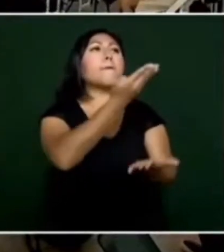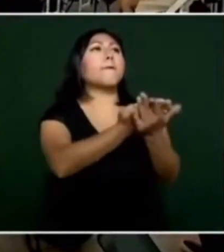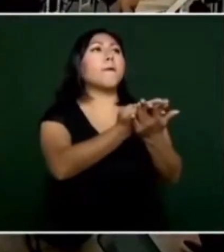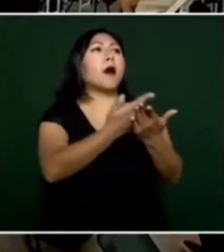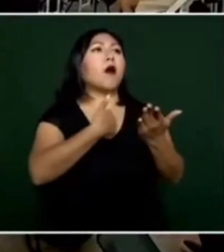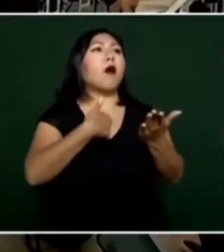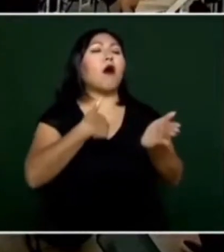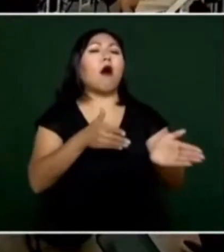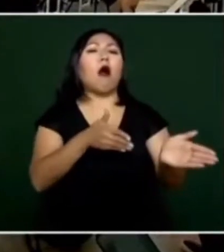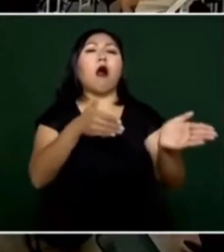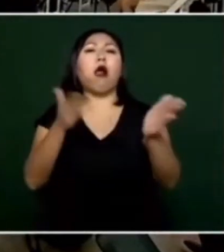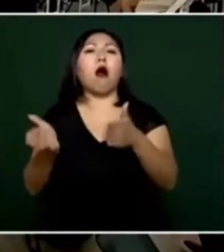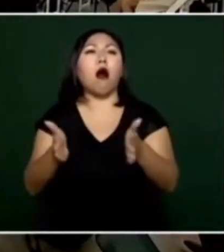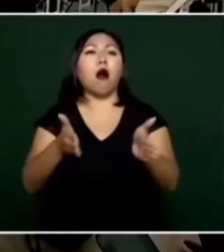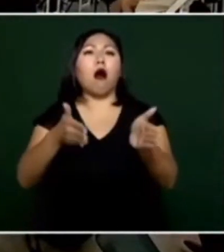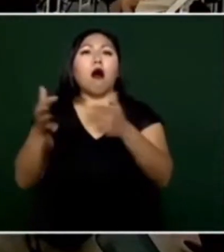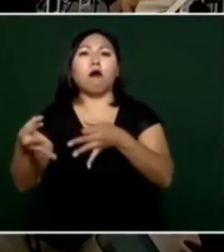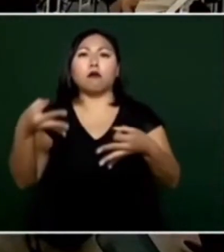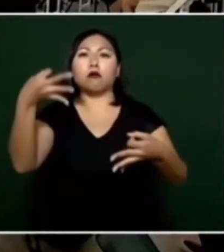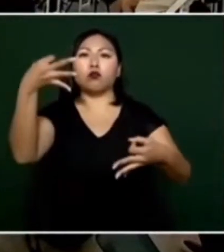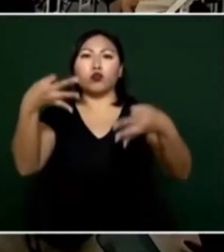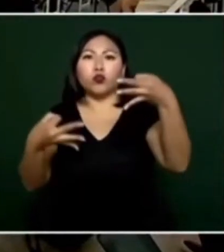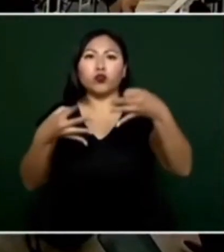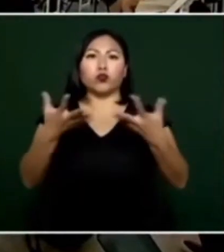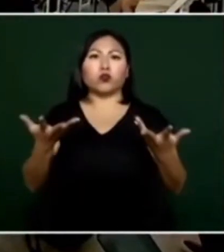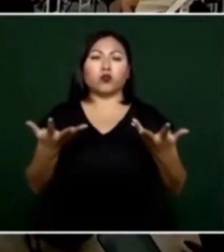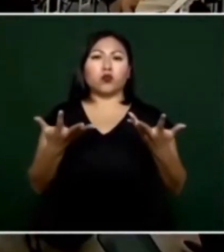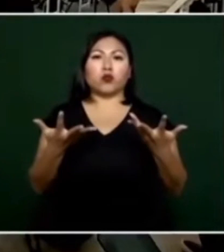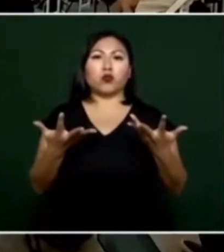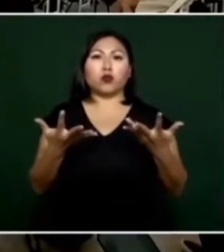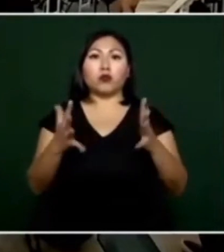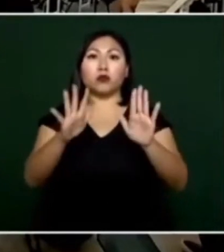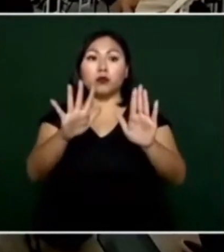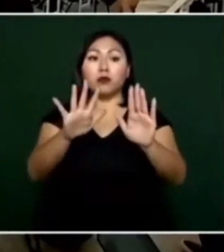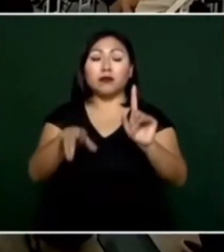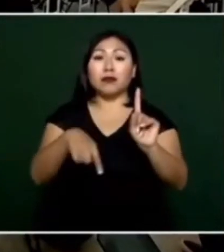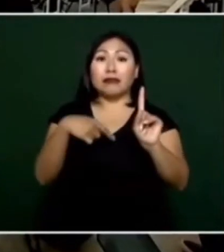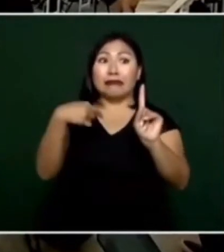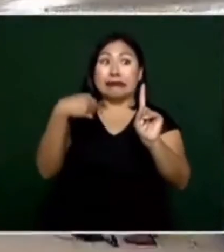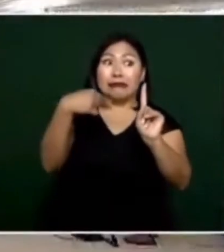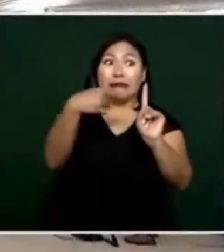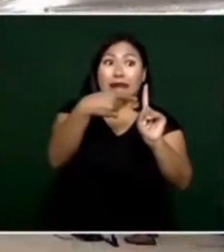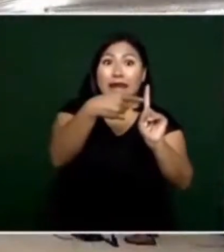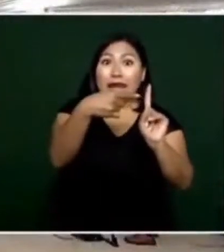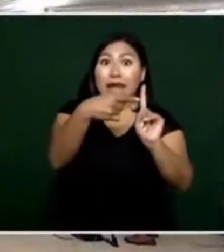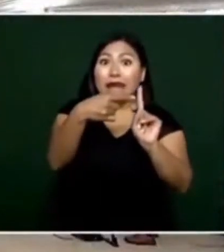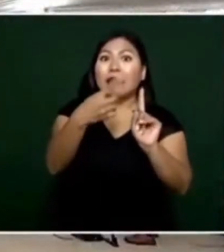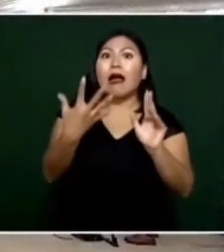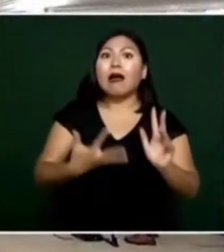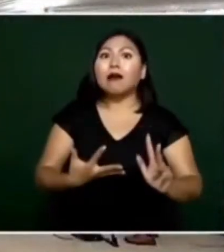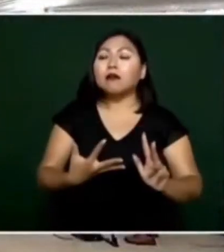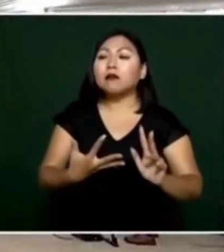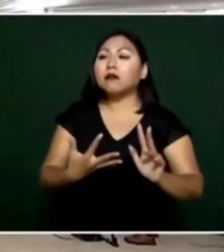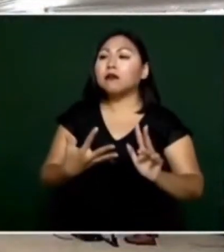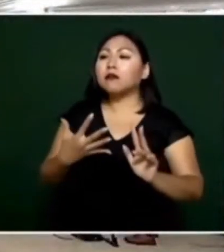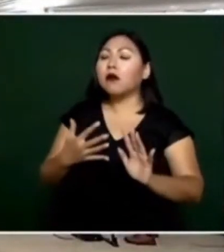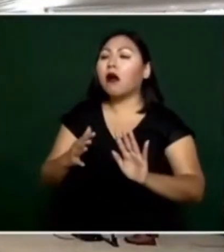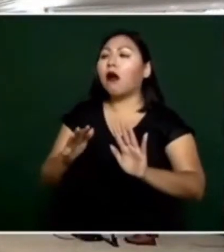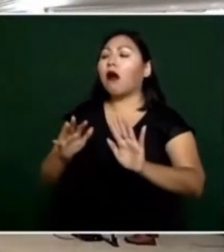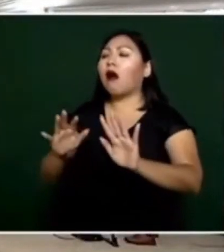Para liberar personas. Ah, claro, Pero ellos no tienen claro, tiempo, o porque sea, actúan de manera,